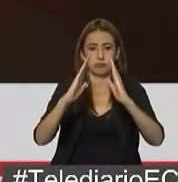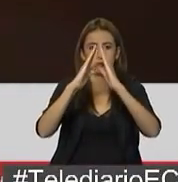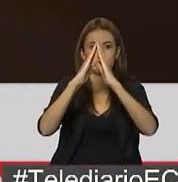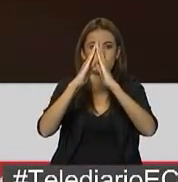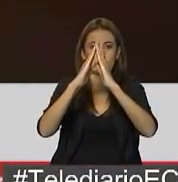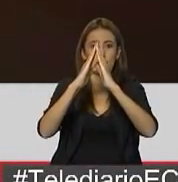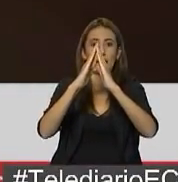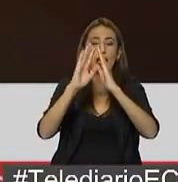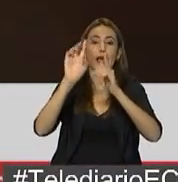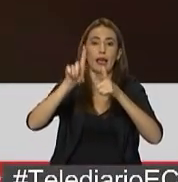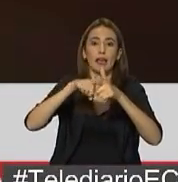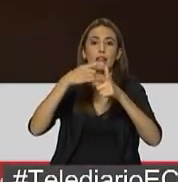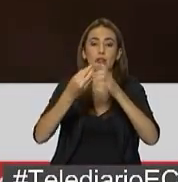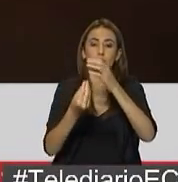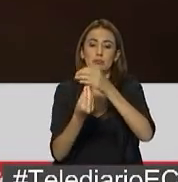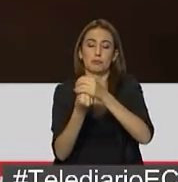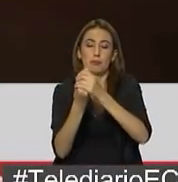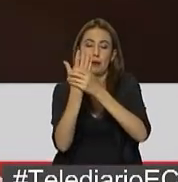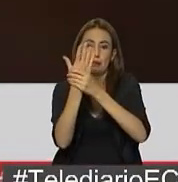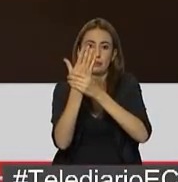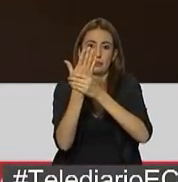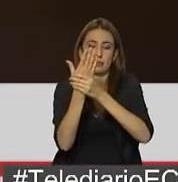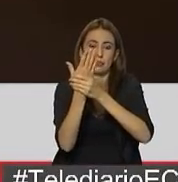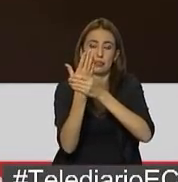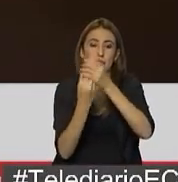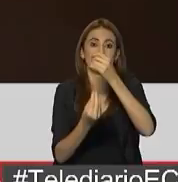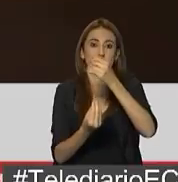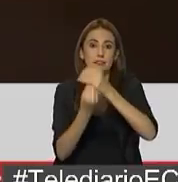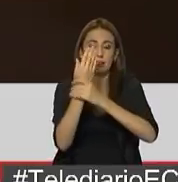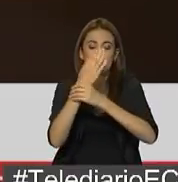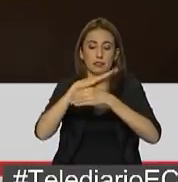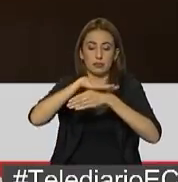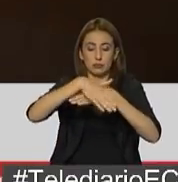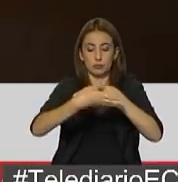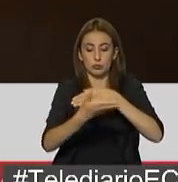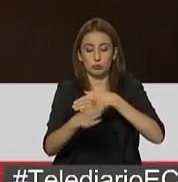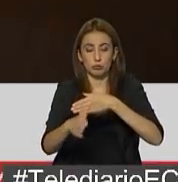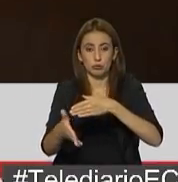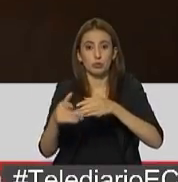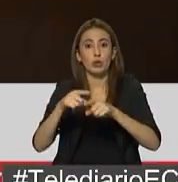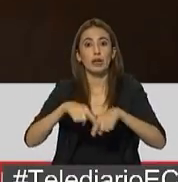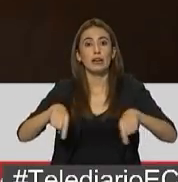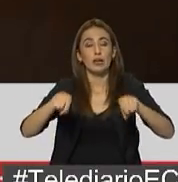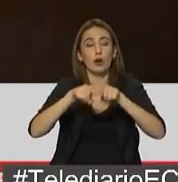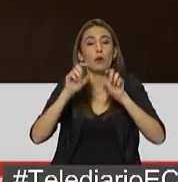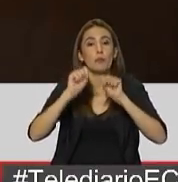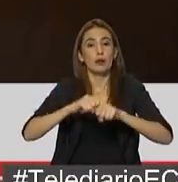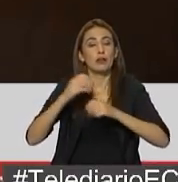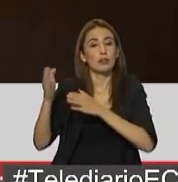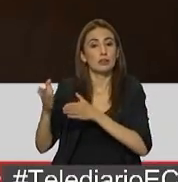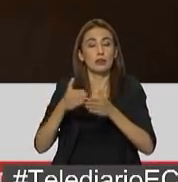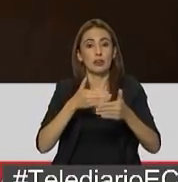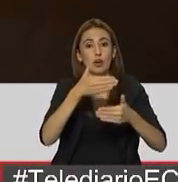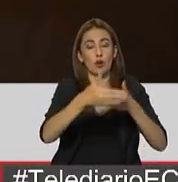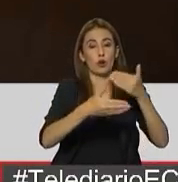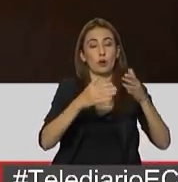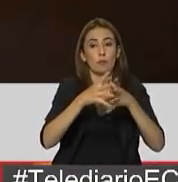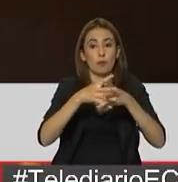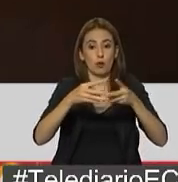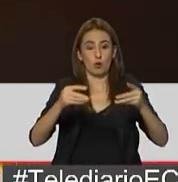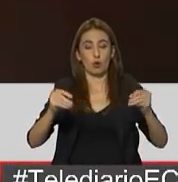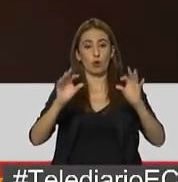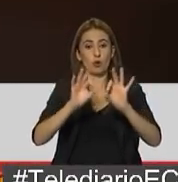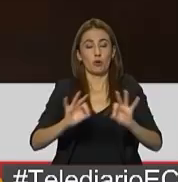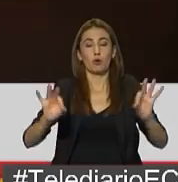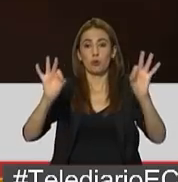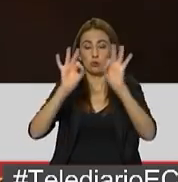una forma del volcán distinta, que por supuesto tiene implicaciones, sobre todo por el flujo de lava que